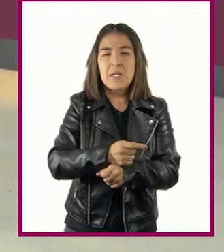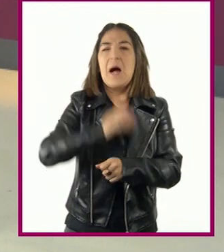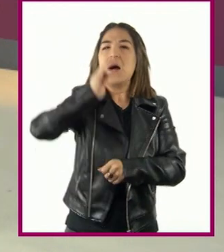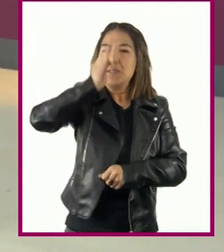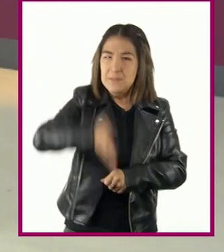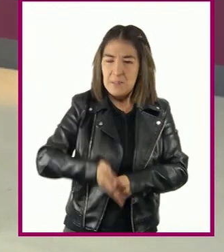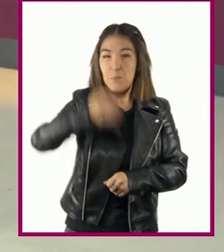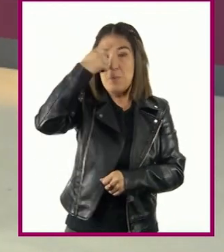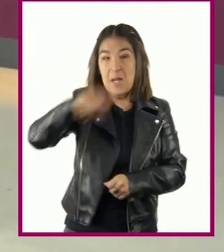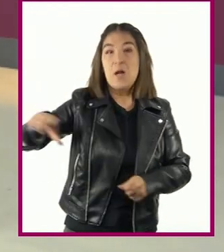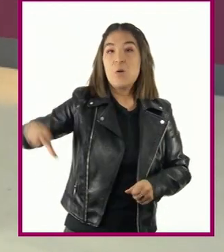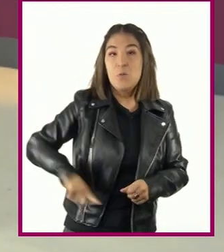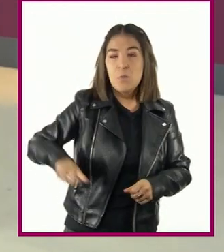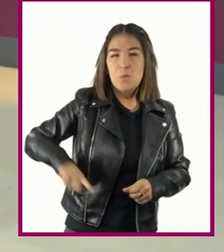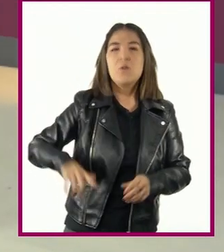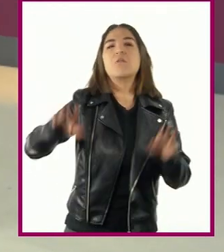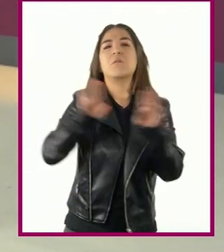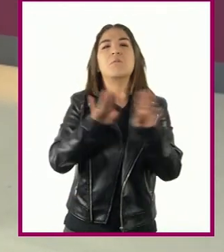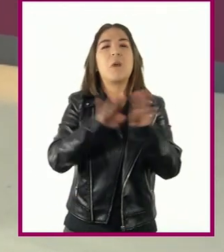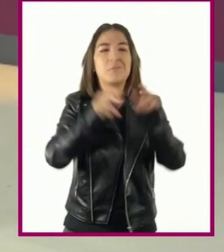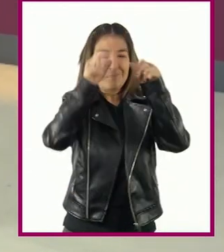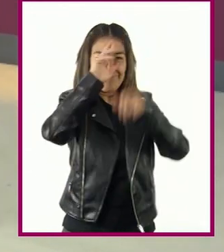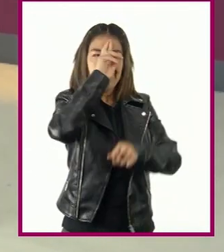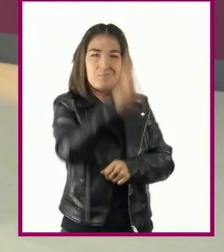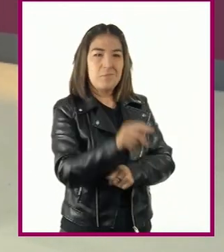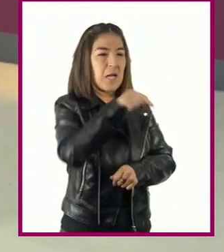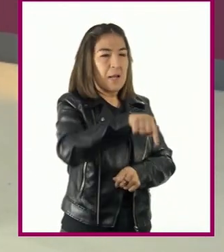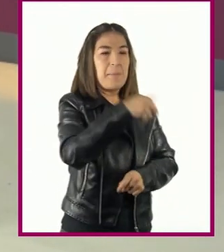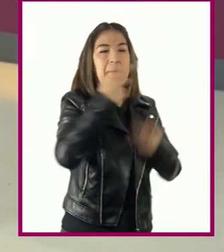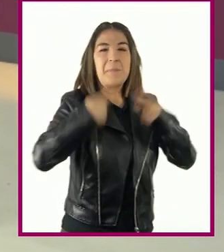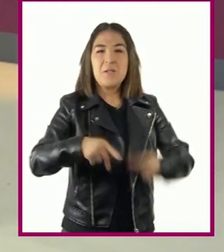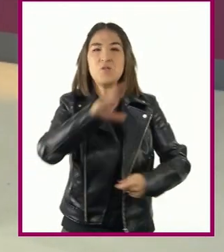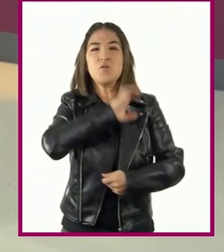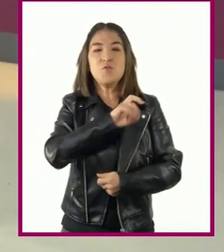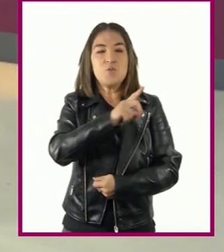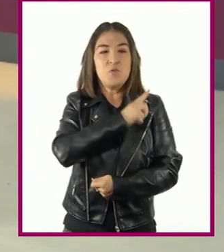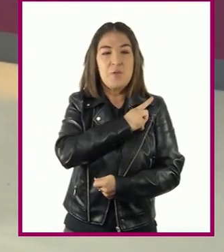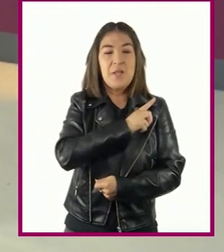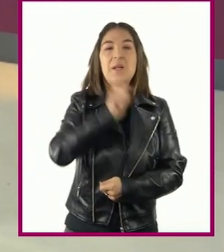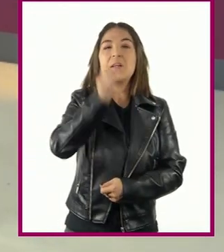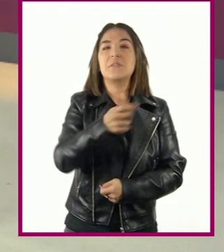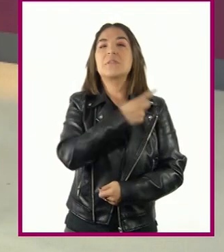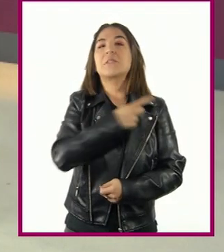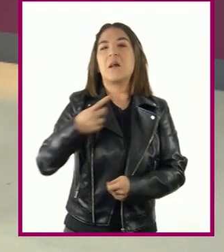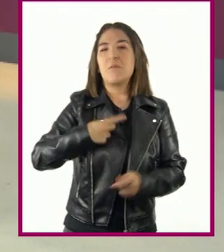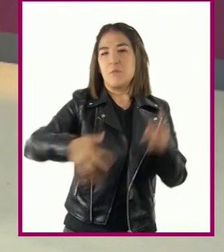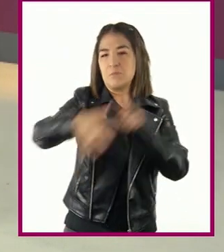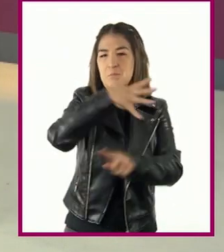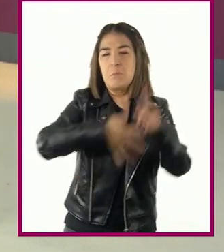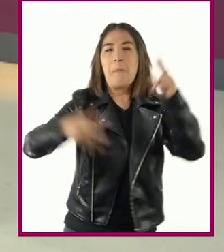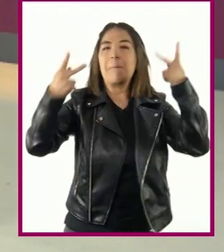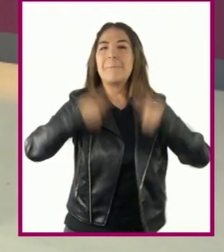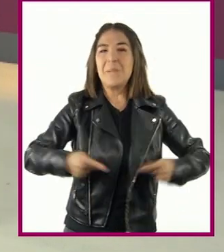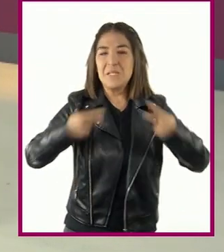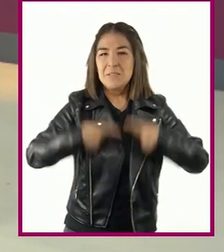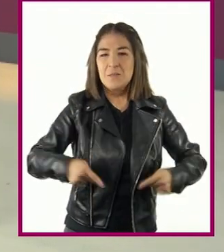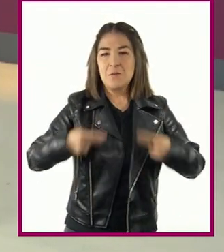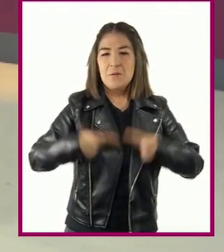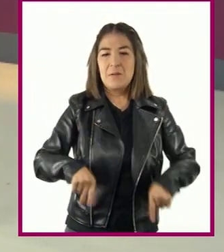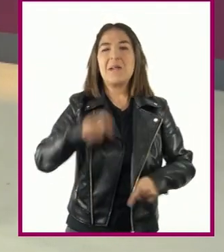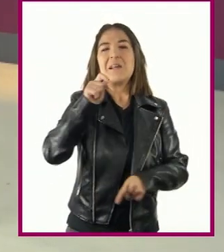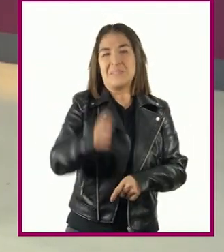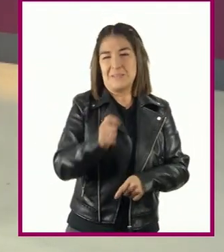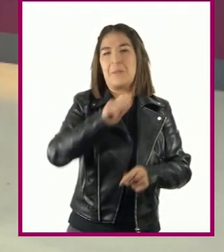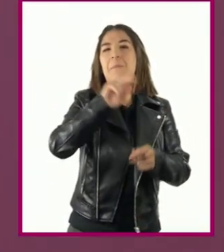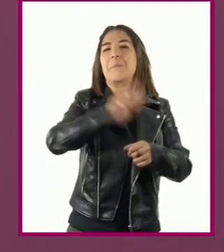los gobernantes se deben a la ciudadanía y, para ser más claros, se deben al pueblo, a las y los habitantes de